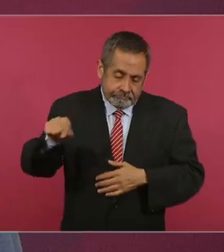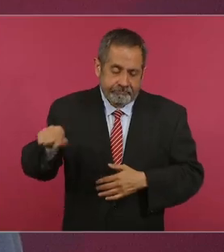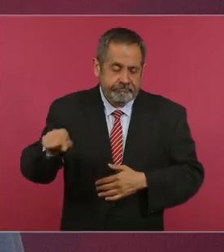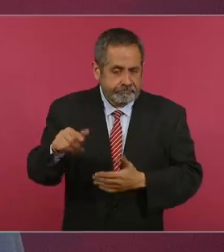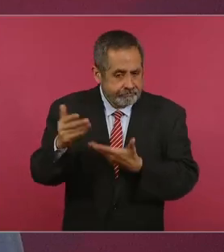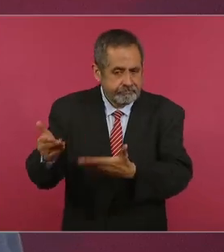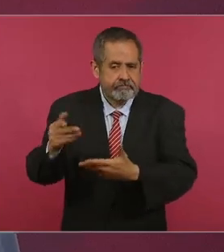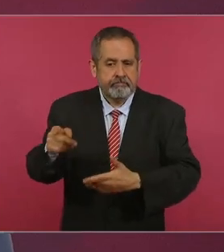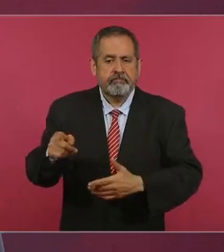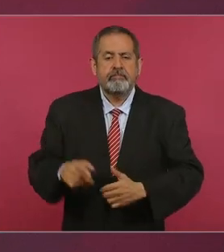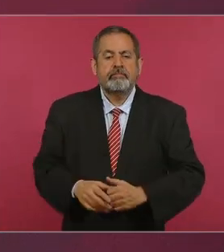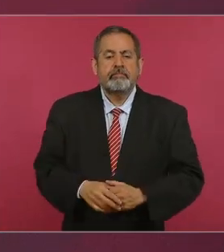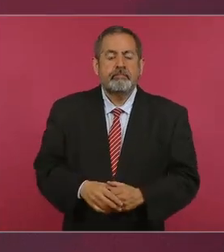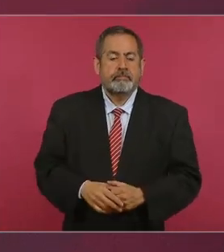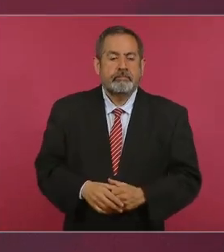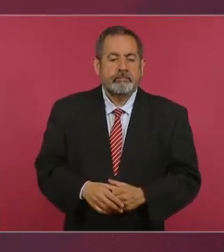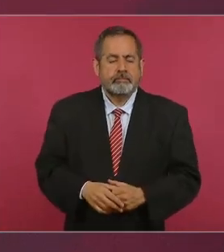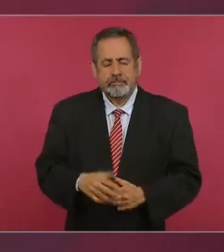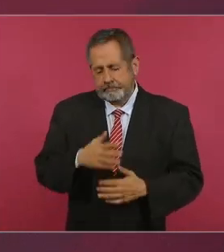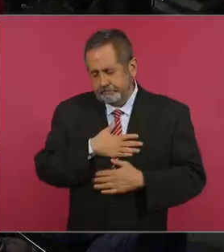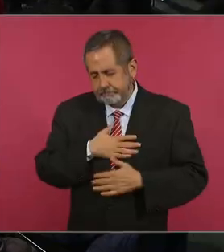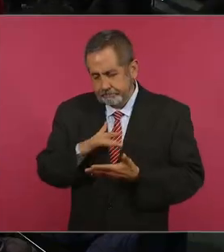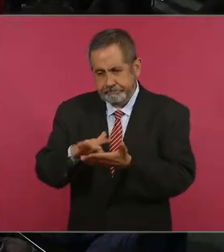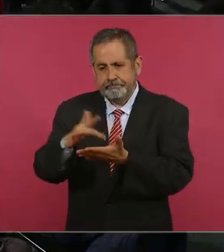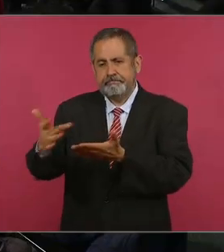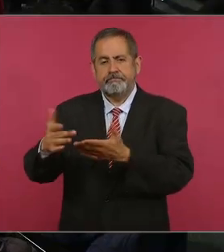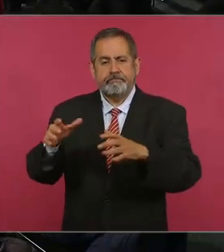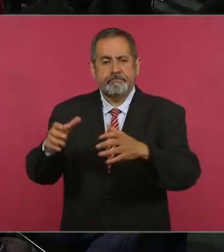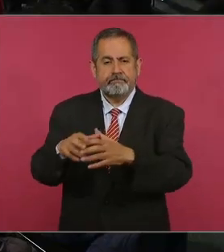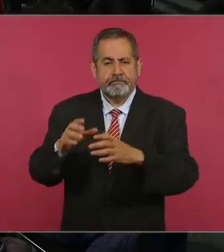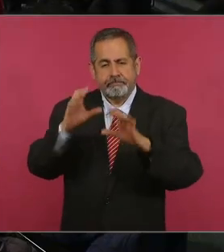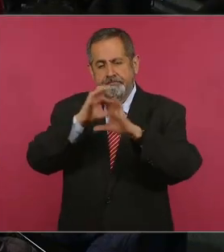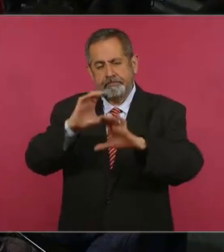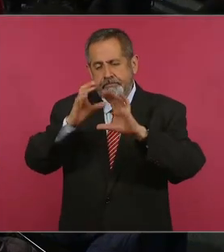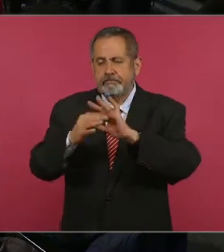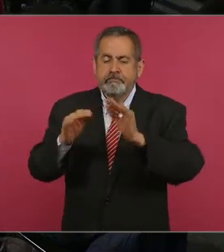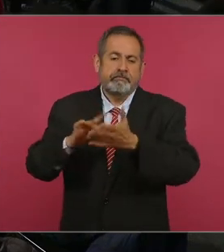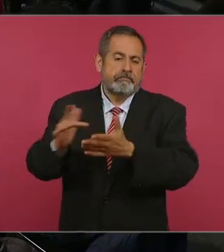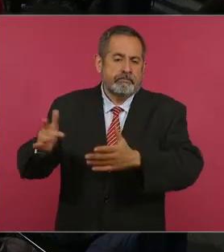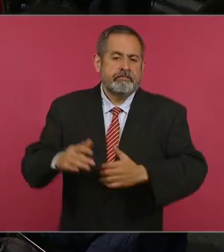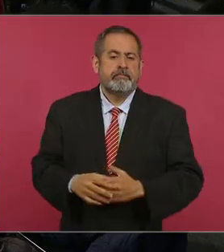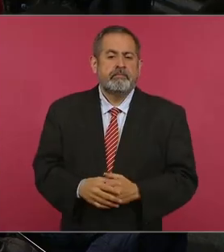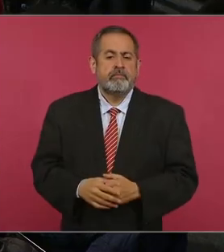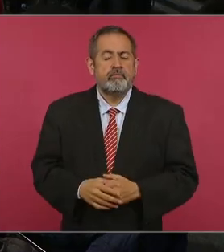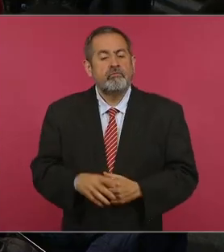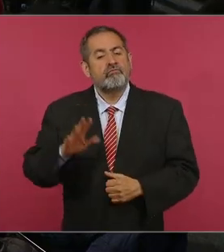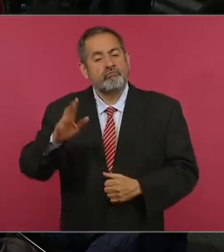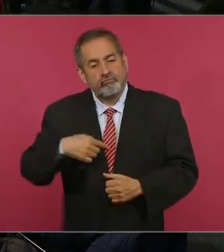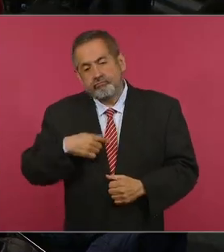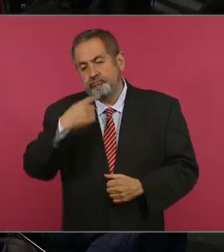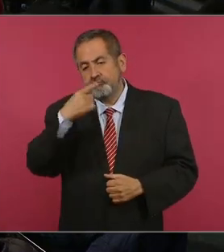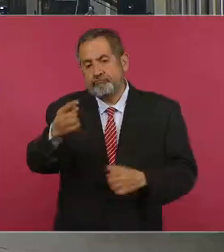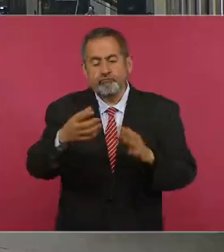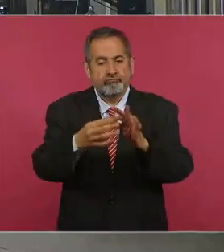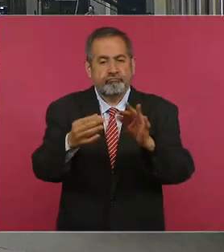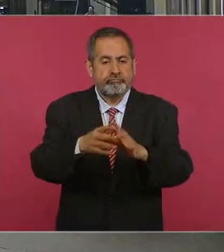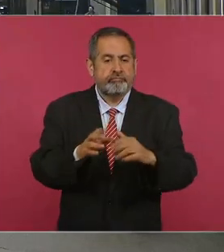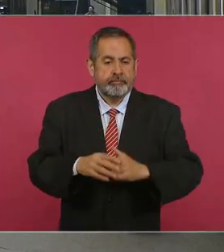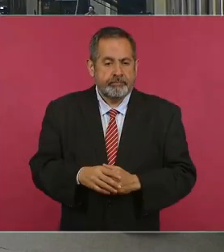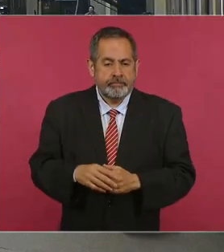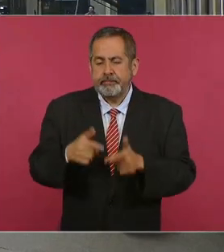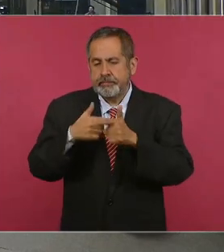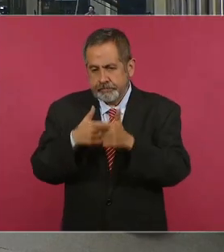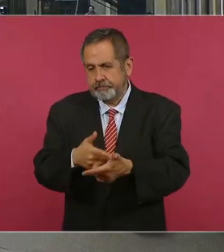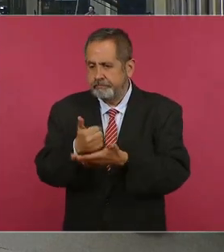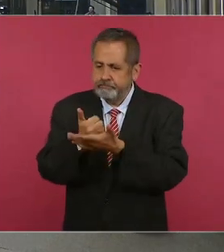Y pues agradecerles mucho por las mañanitas. Bueno, decir que vamos a